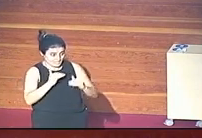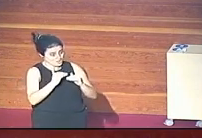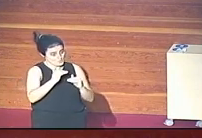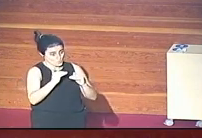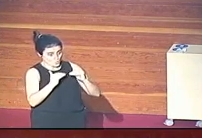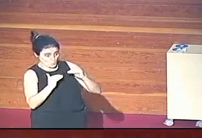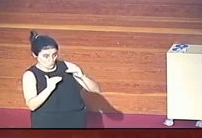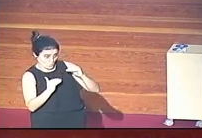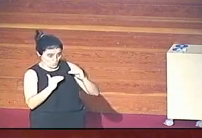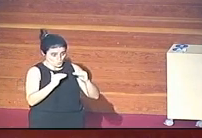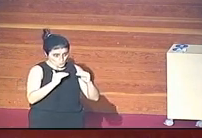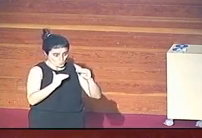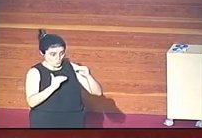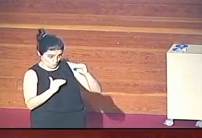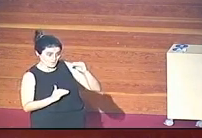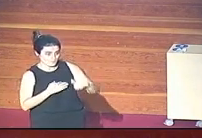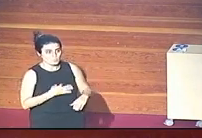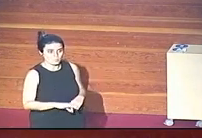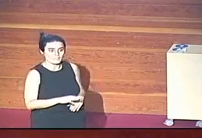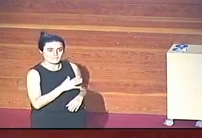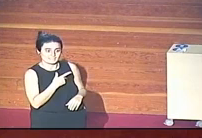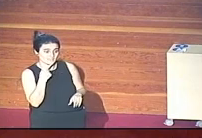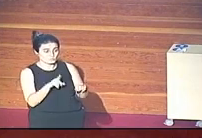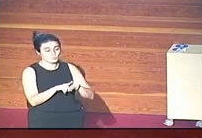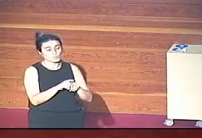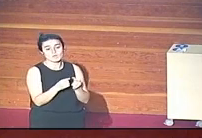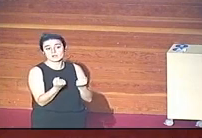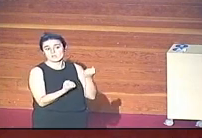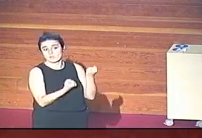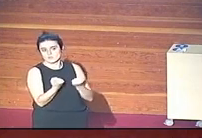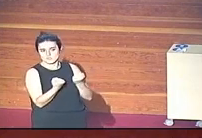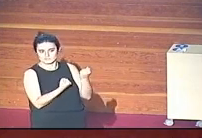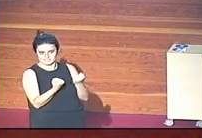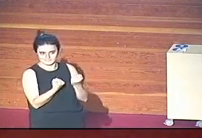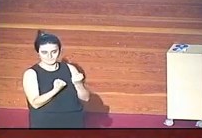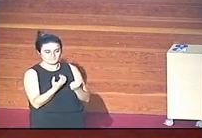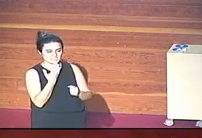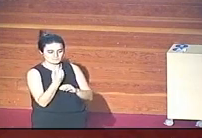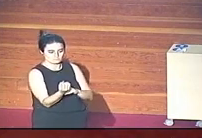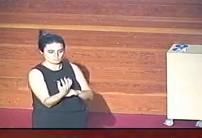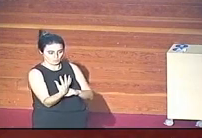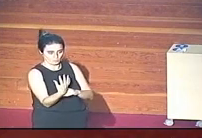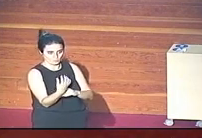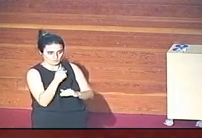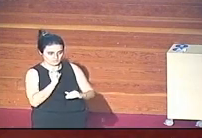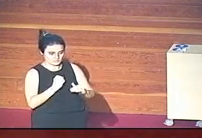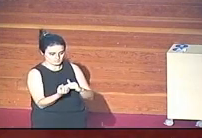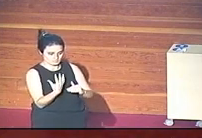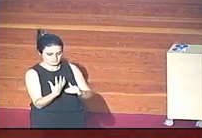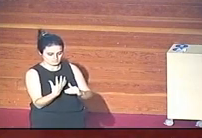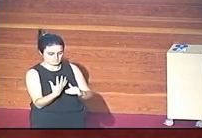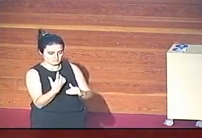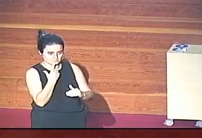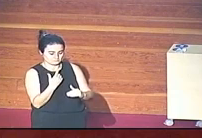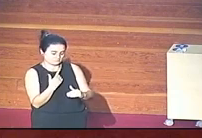delicado y si pasa no es como un coche cuando nos da la primera luz se enciende una luz y decimos bueno